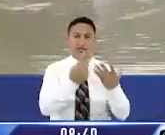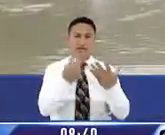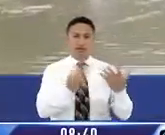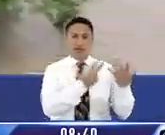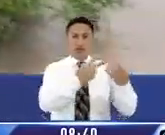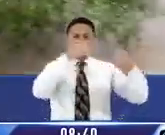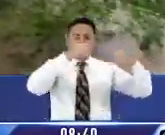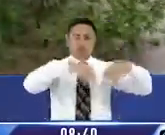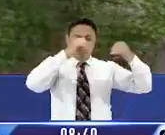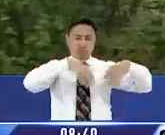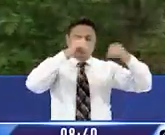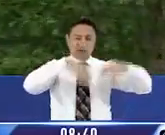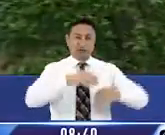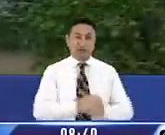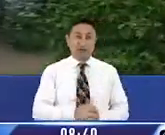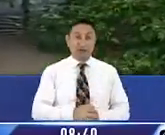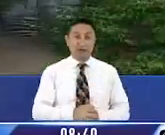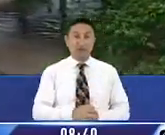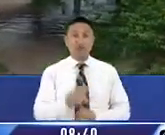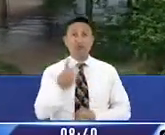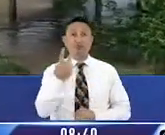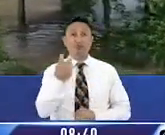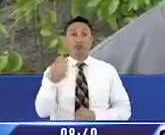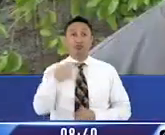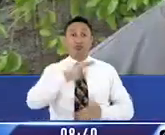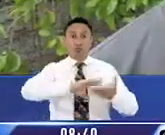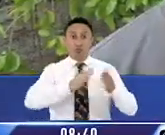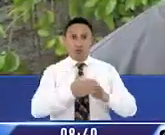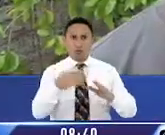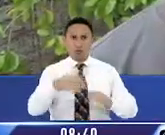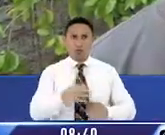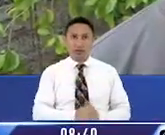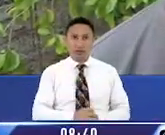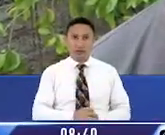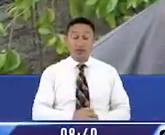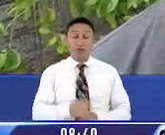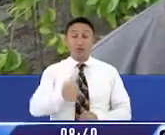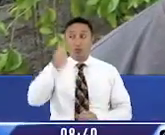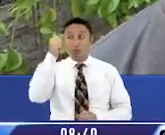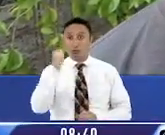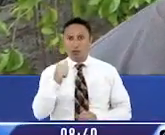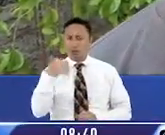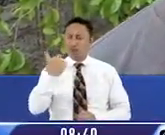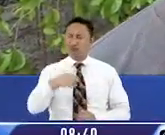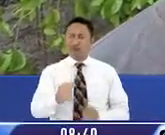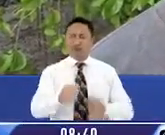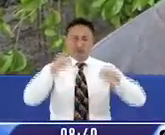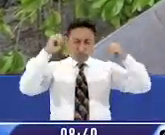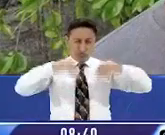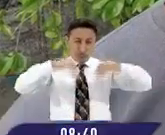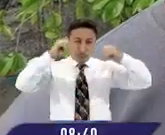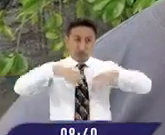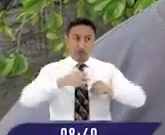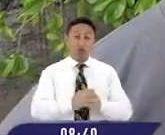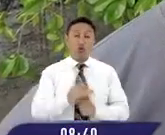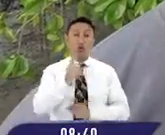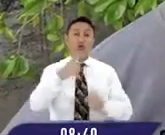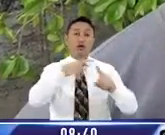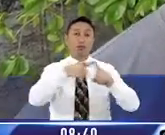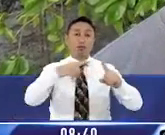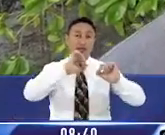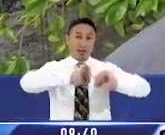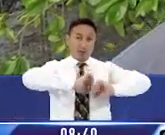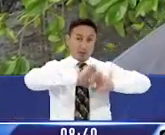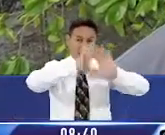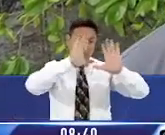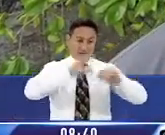causaron estragos en más de una docena de comunidades. Horrendo aguacero que cayó hoy en la madrugada, que empezó de la 1:30 y fue